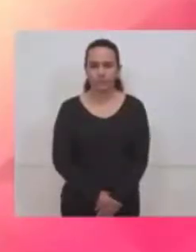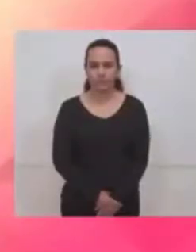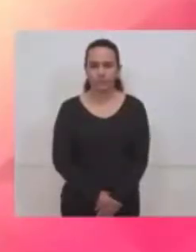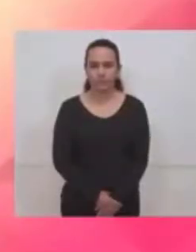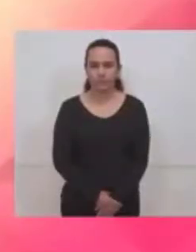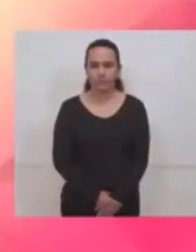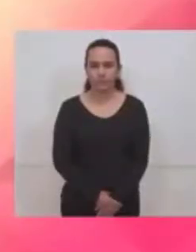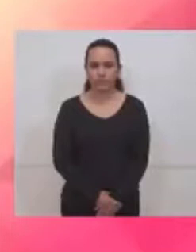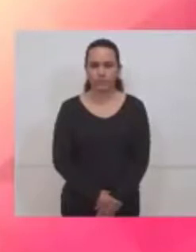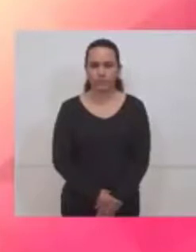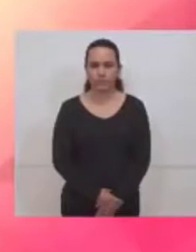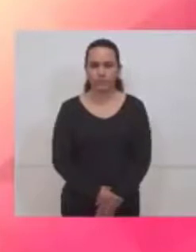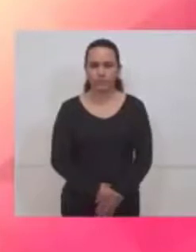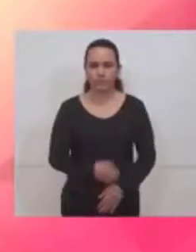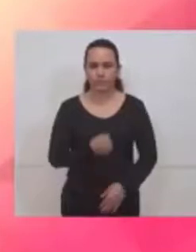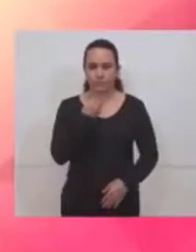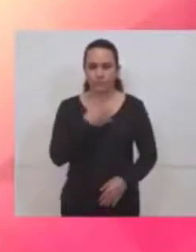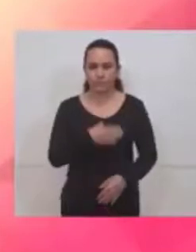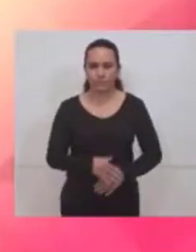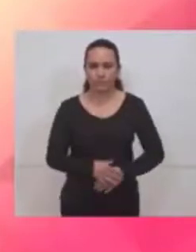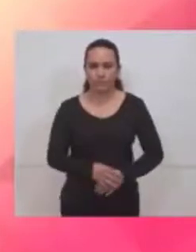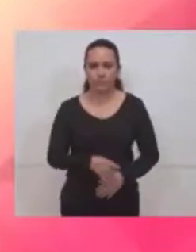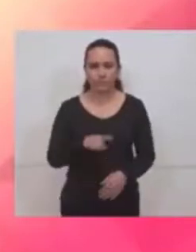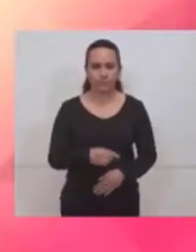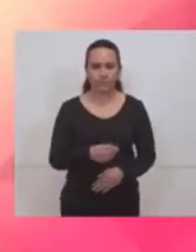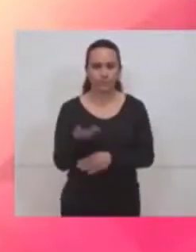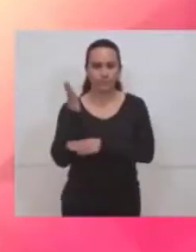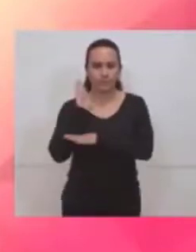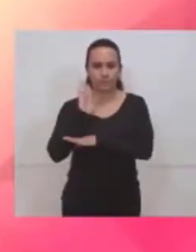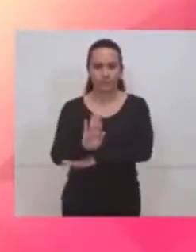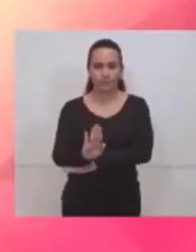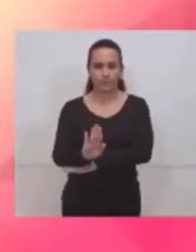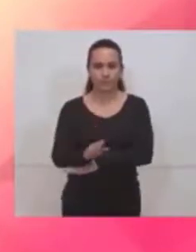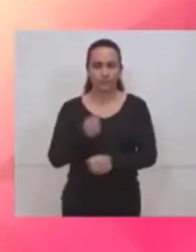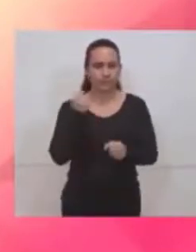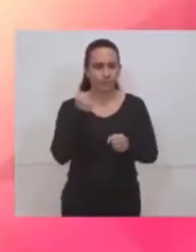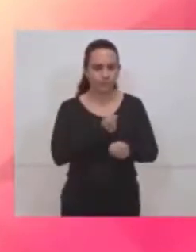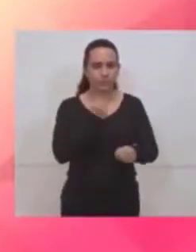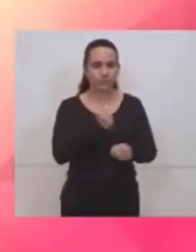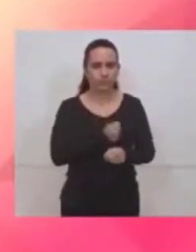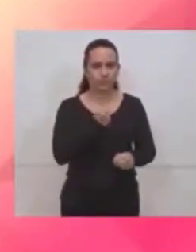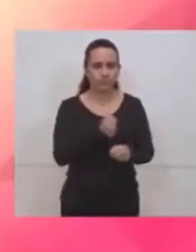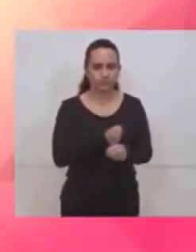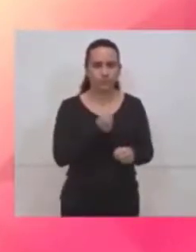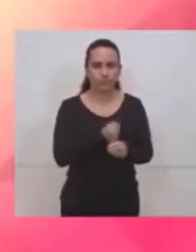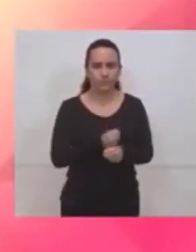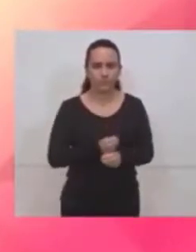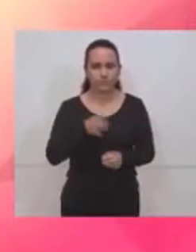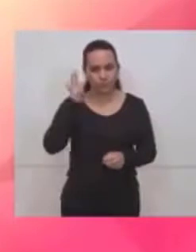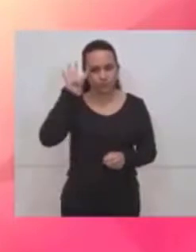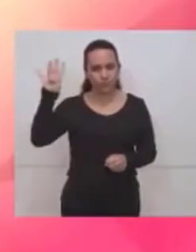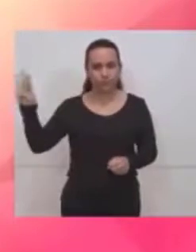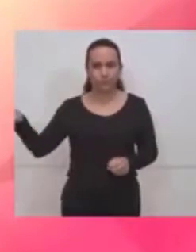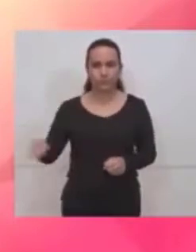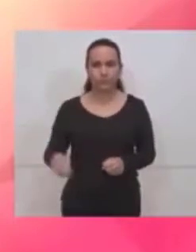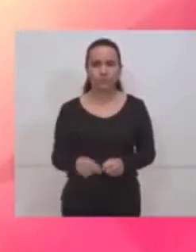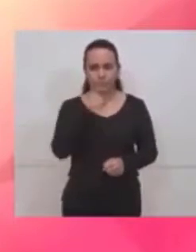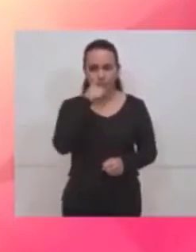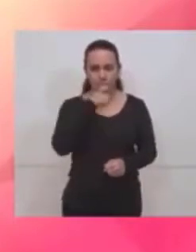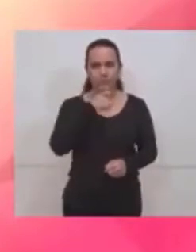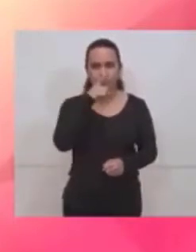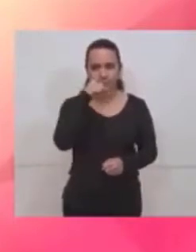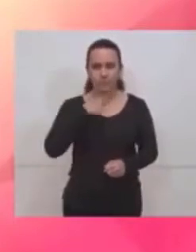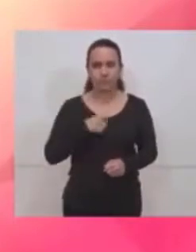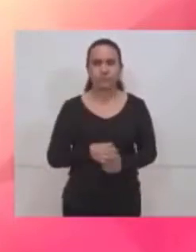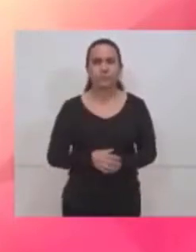Bueno, pues esta ha sido una pequeña demostración del gran trabajo y la ilusión que hay detrás de cada edición año tras año. Dar las gracias